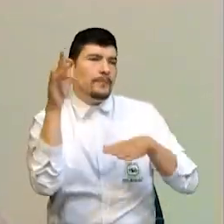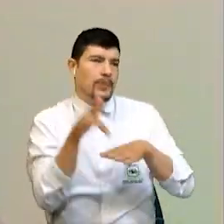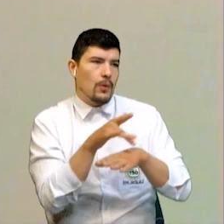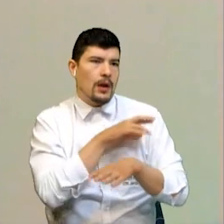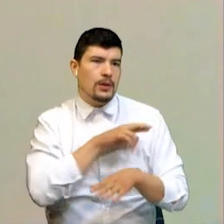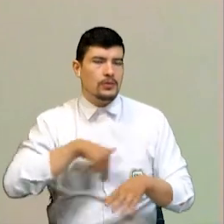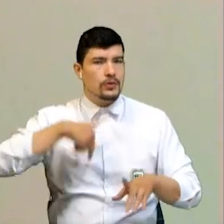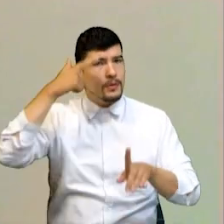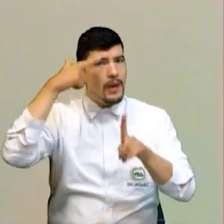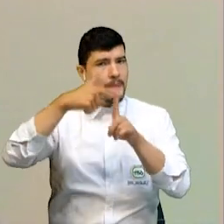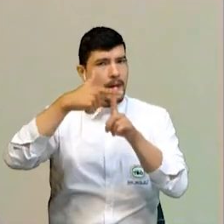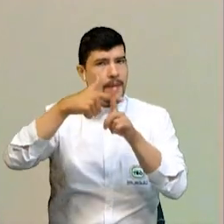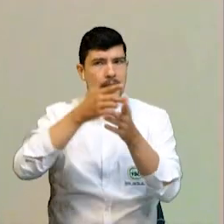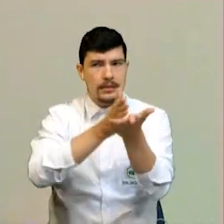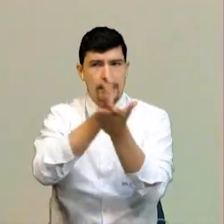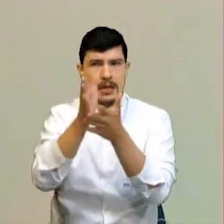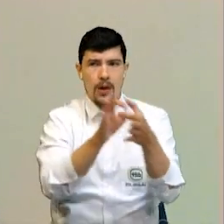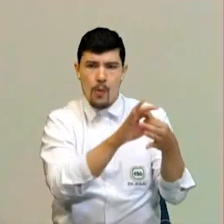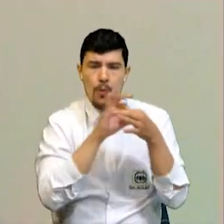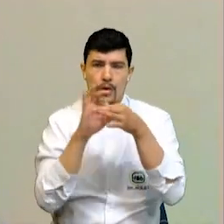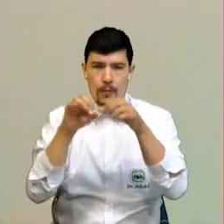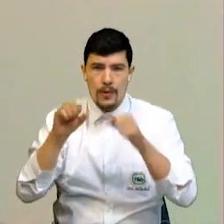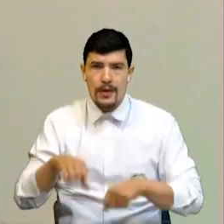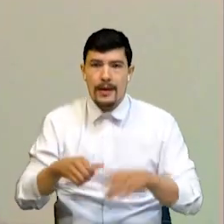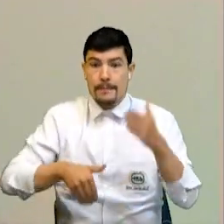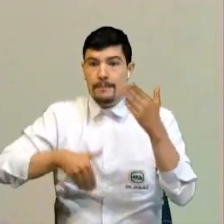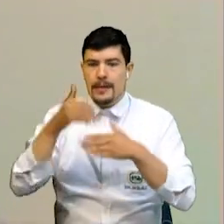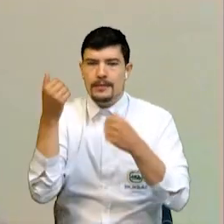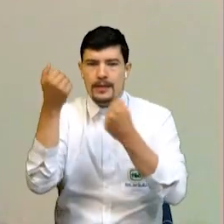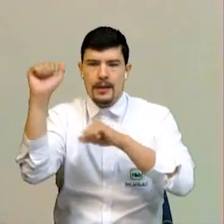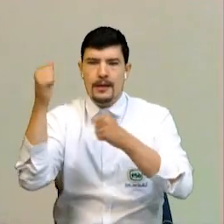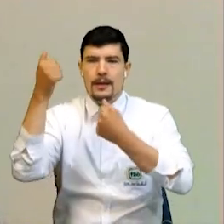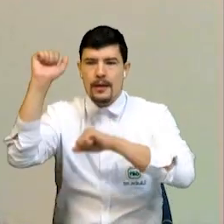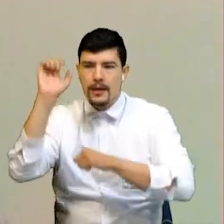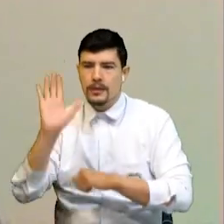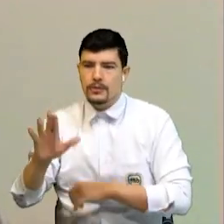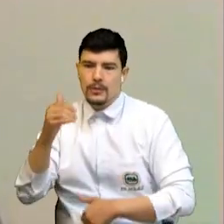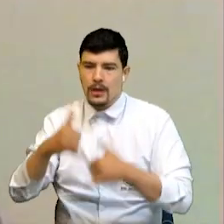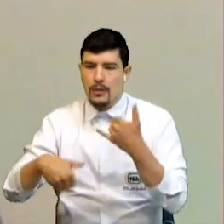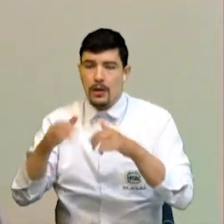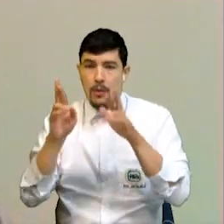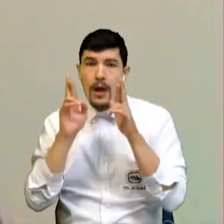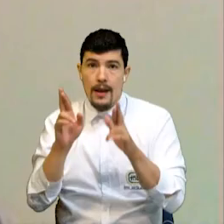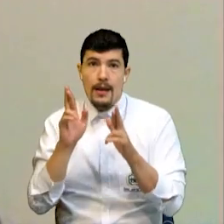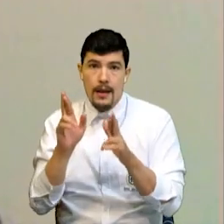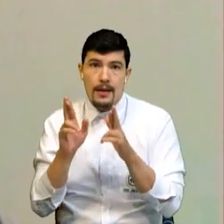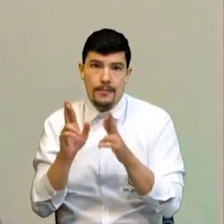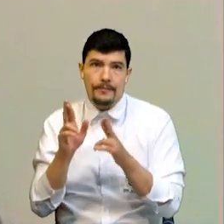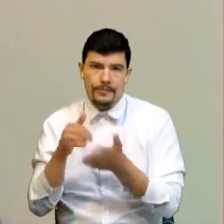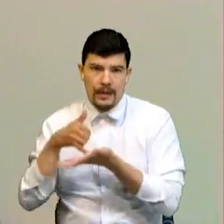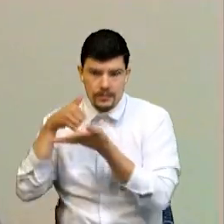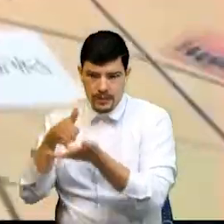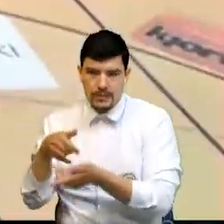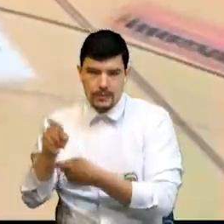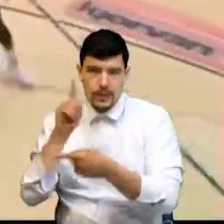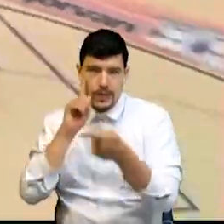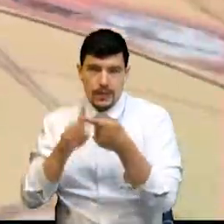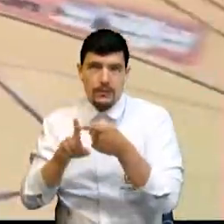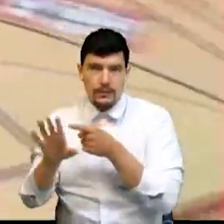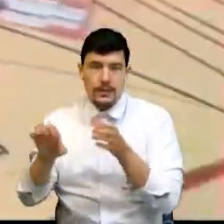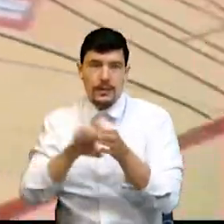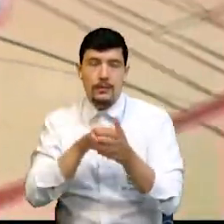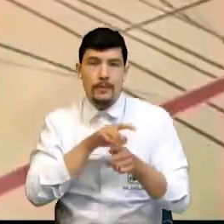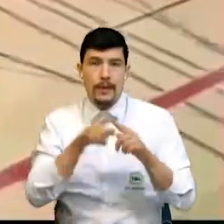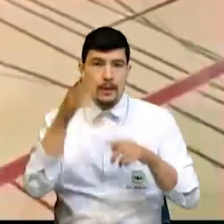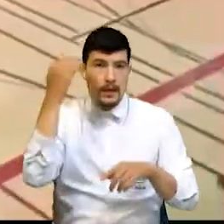positivos y seguir unidos para para empezar a ganar partidos y ojalá llegar a los playoffs que es la meta que tiene el equipo desde su